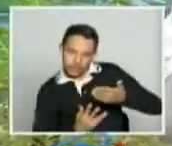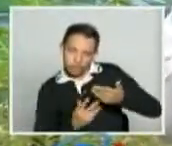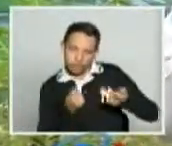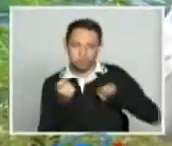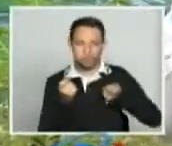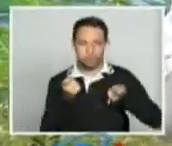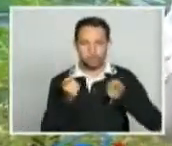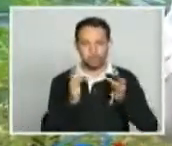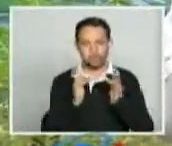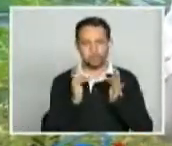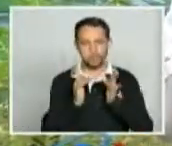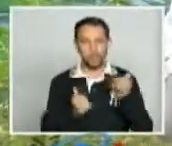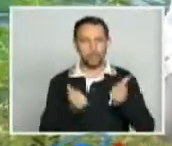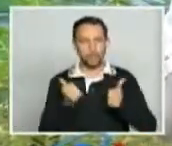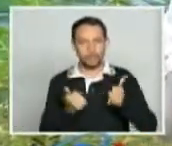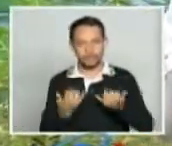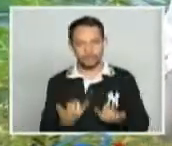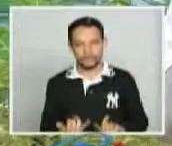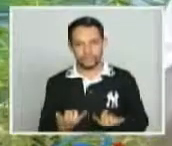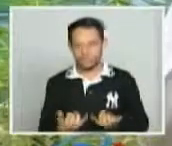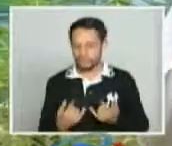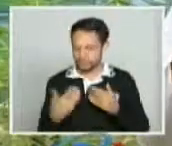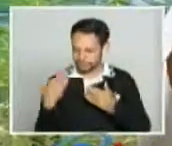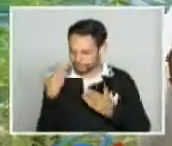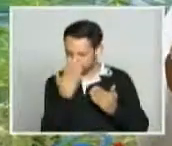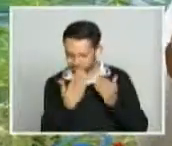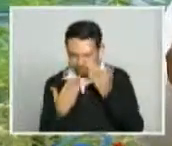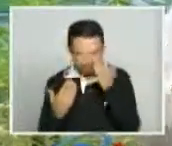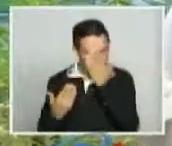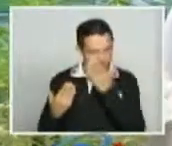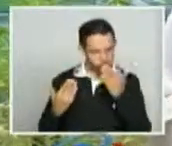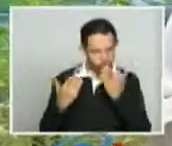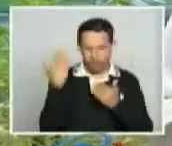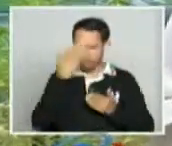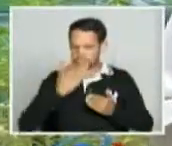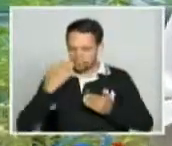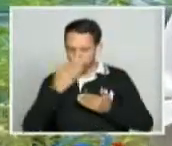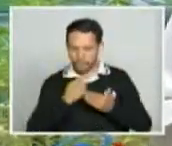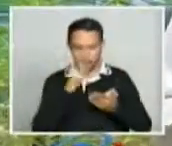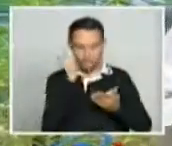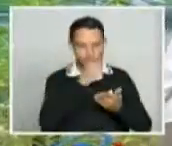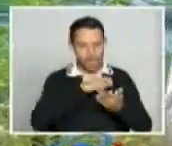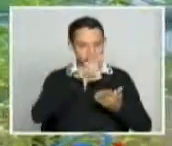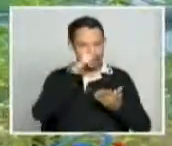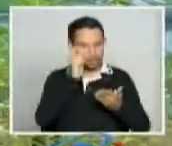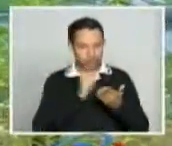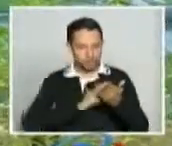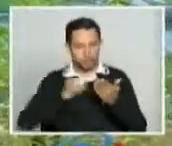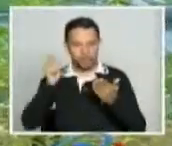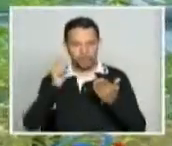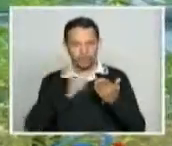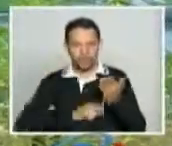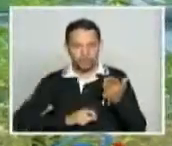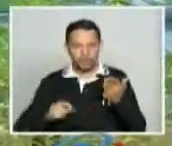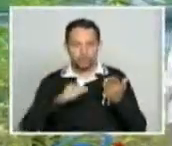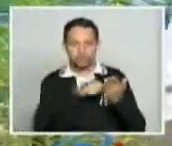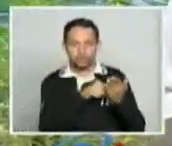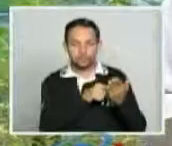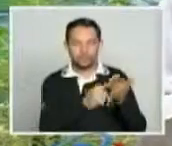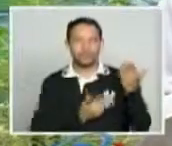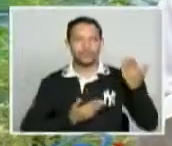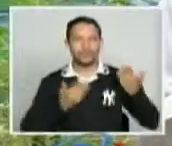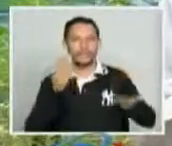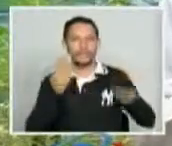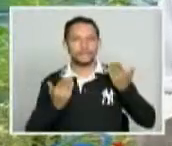esto, la tiroides, yo defino la dosis para darle a la persona. Pero resulta